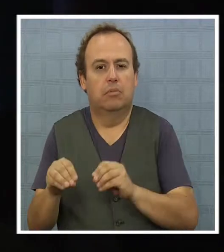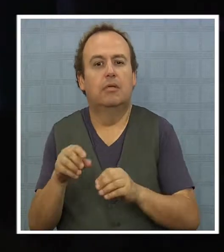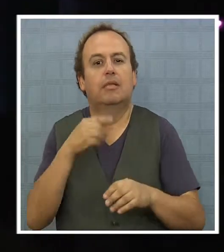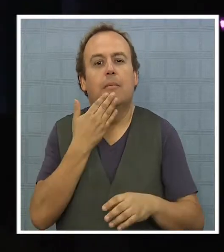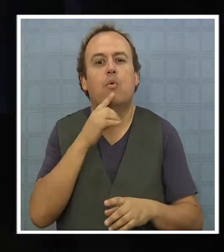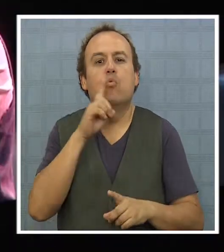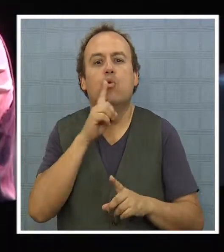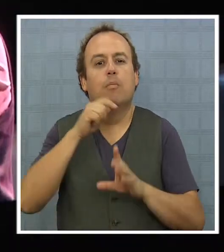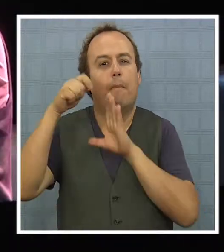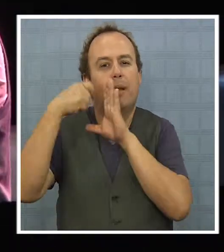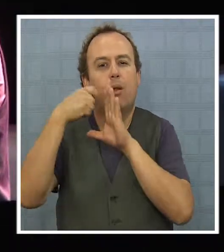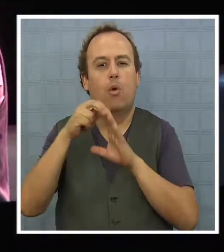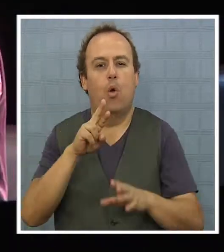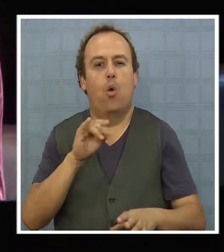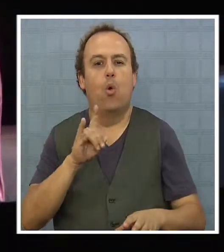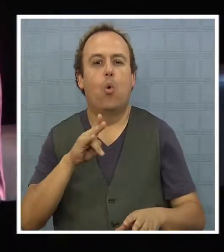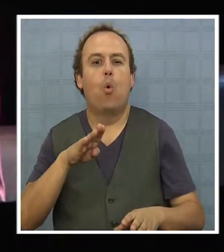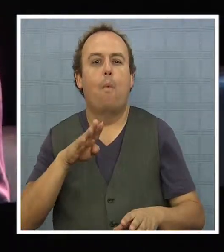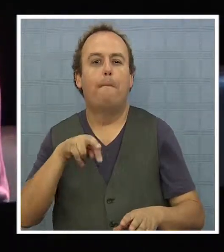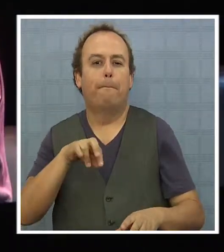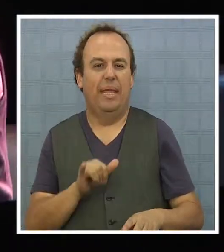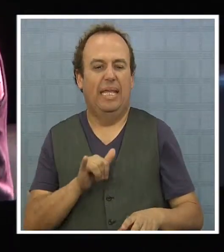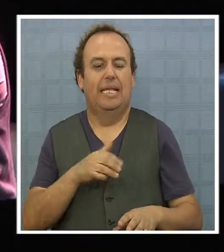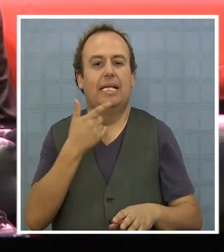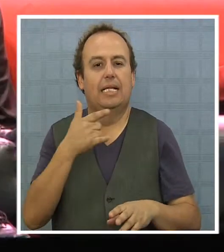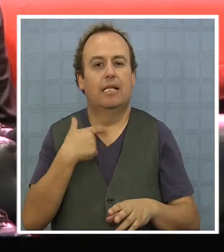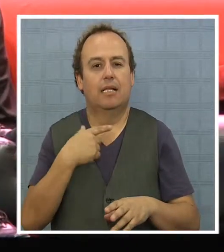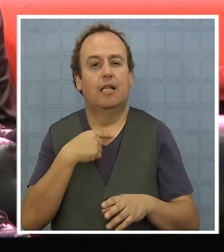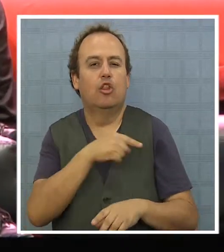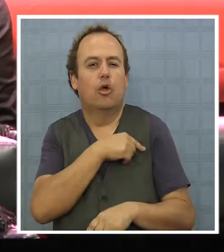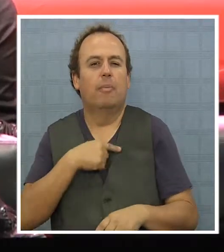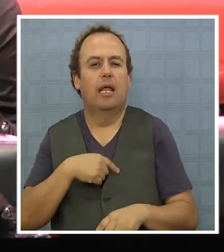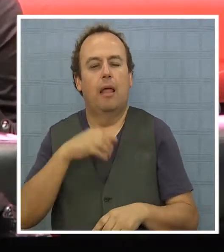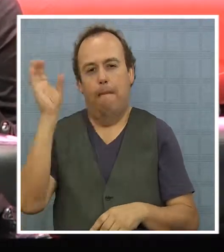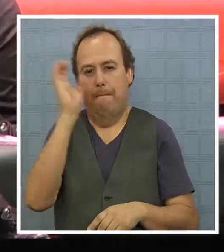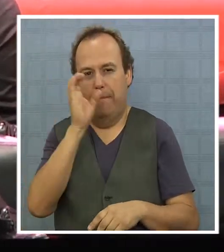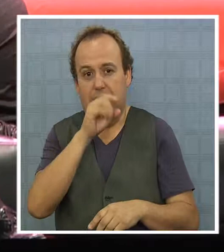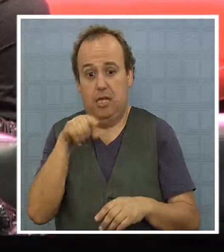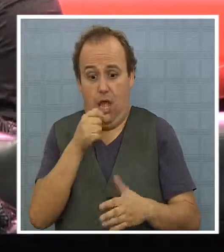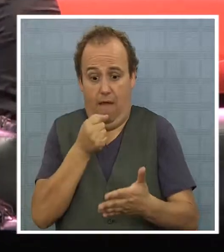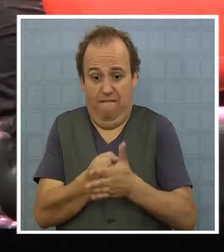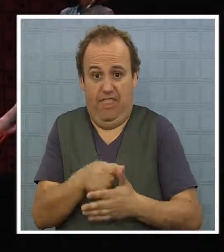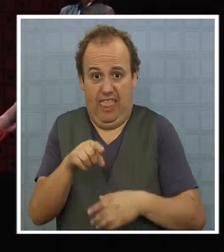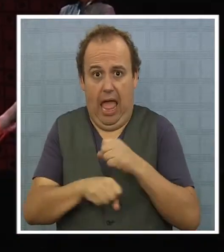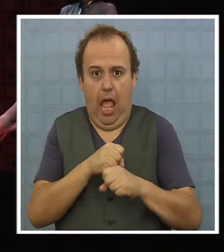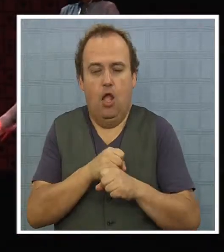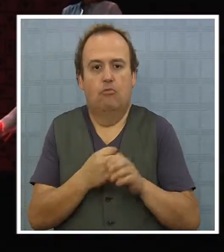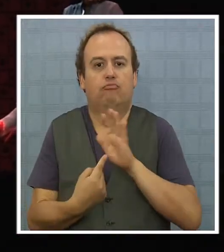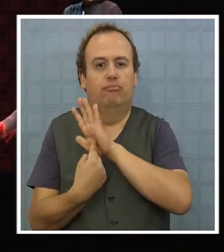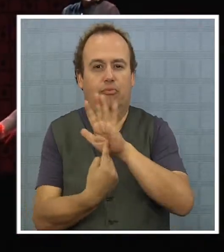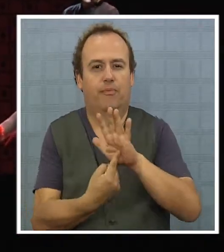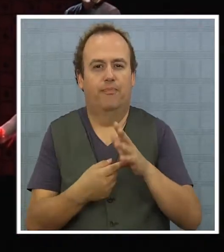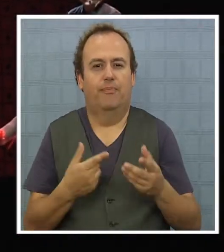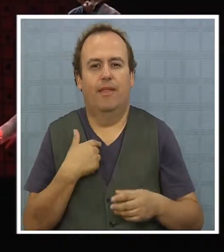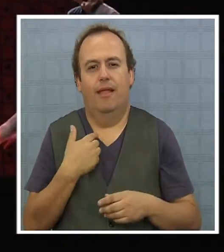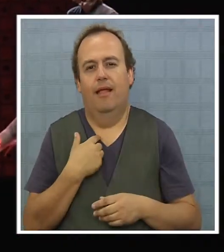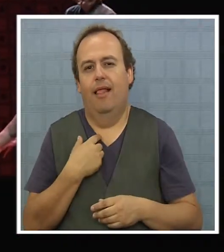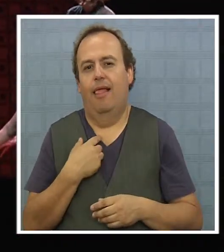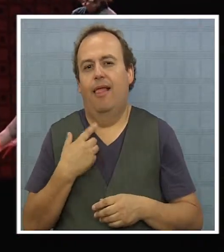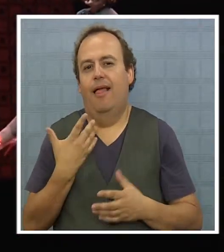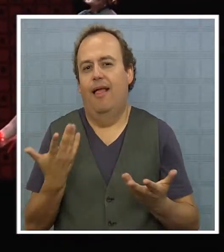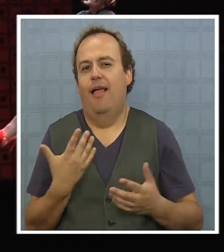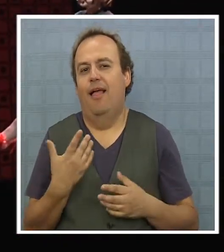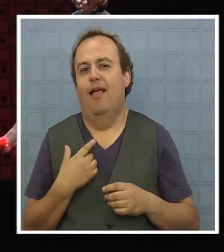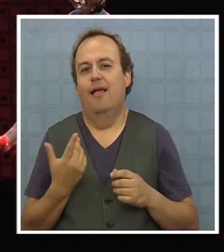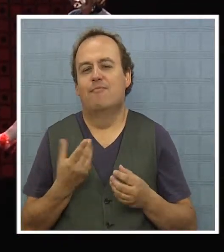última película del Rumpi llamada Paseo, y que debiera estrenarse a fin de año. Ahí hago un piruja, pero piruja,